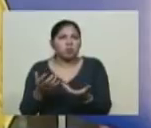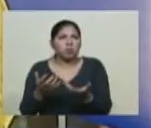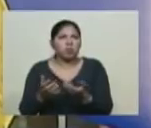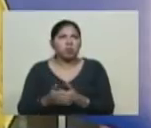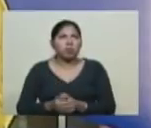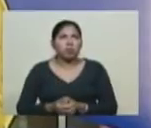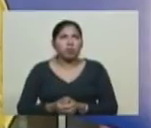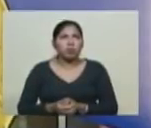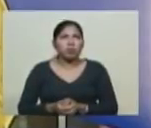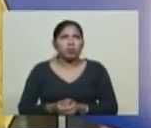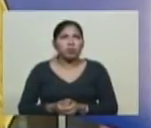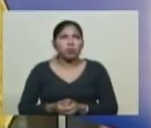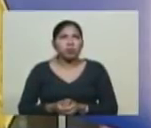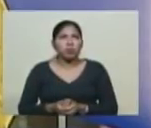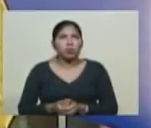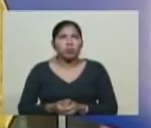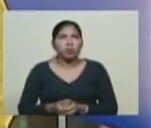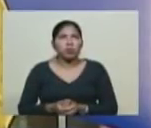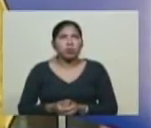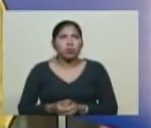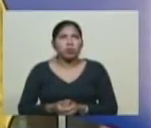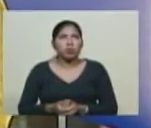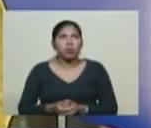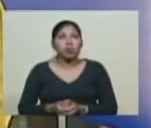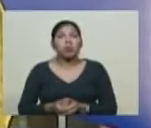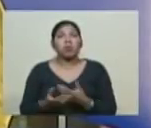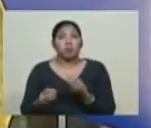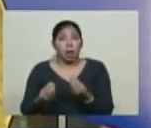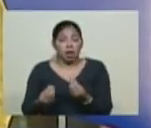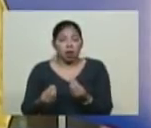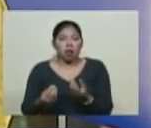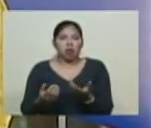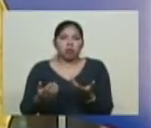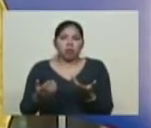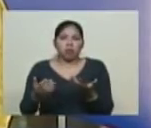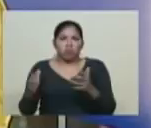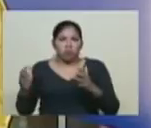que el Estado hay que irlo reduciendo a su menor capacidad